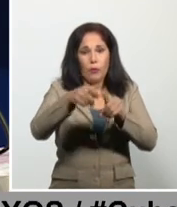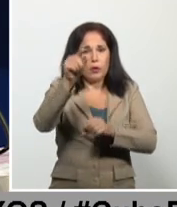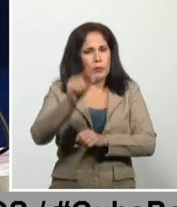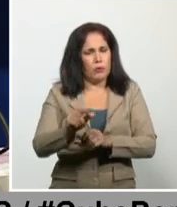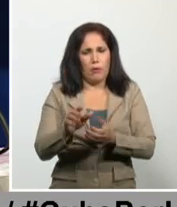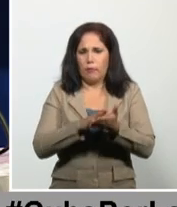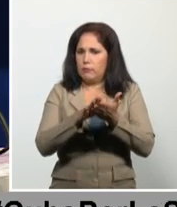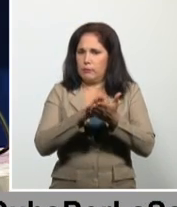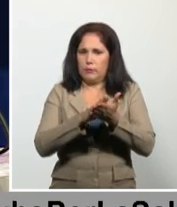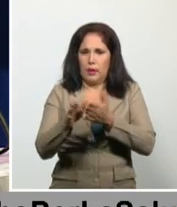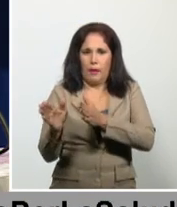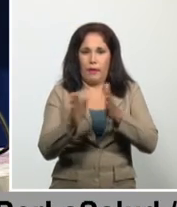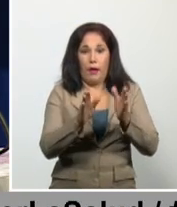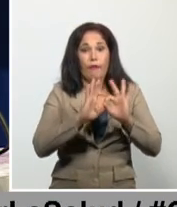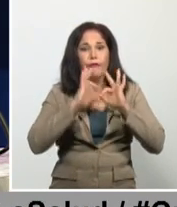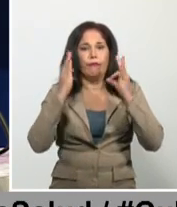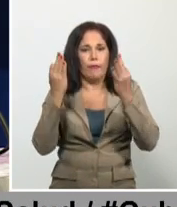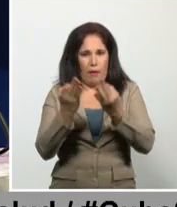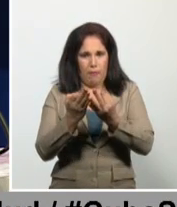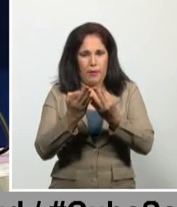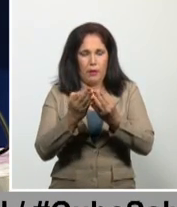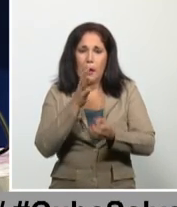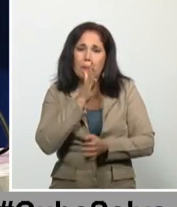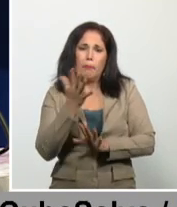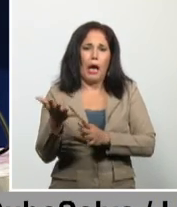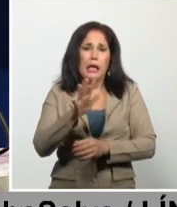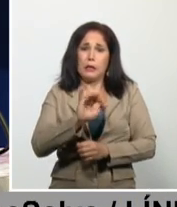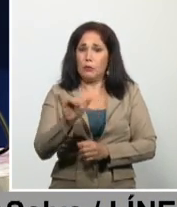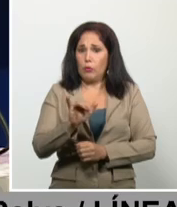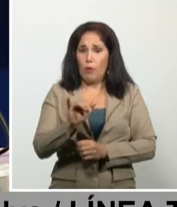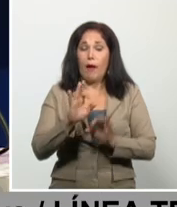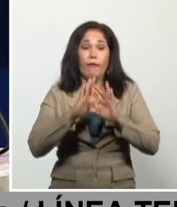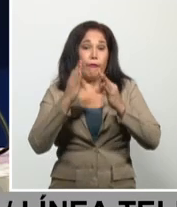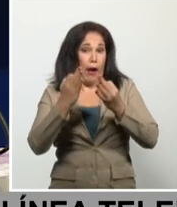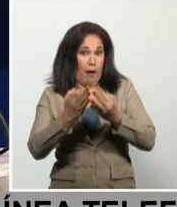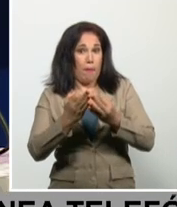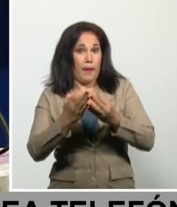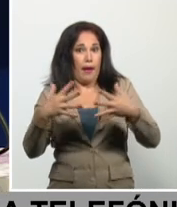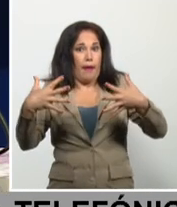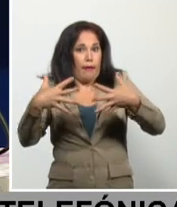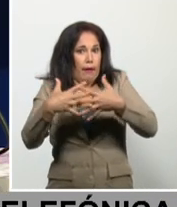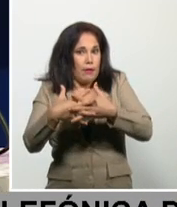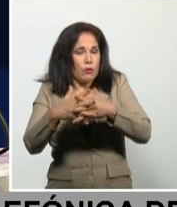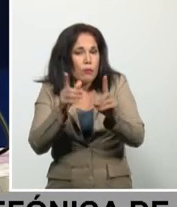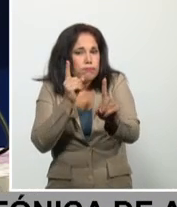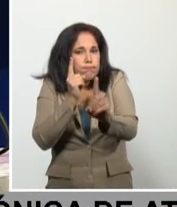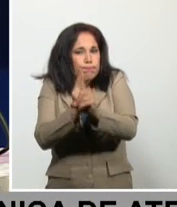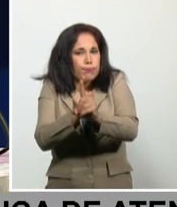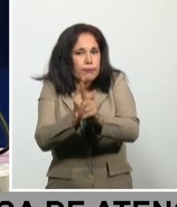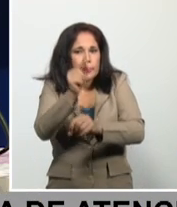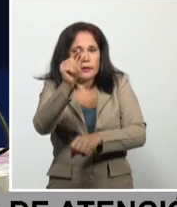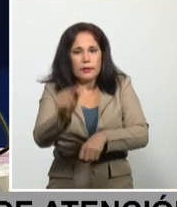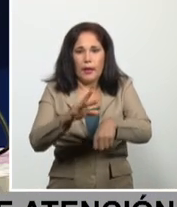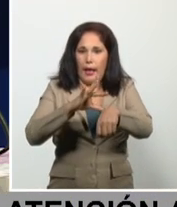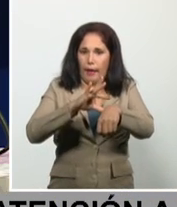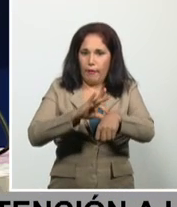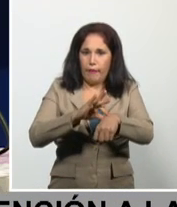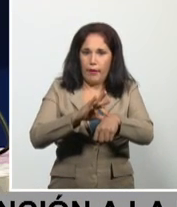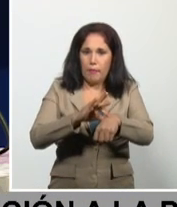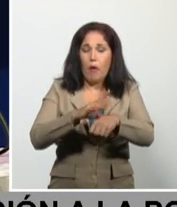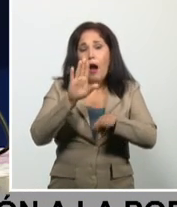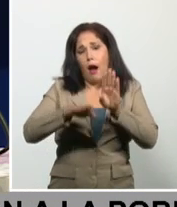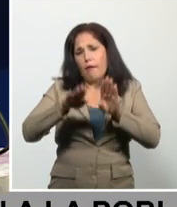familiares, algo similar. Si son familiares que están al lado del enfermo, como pasa